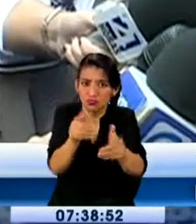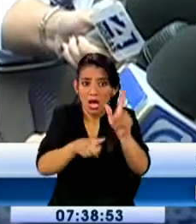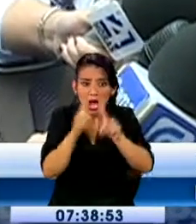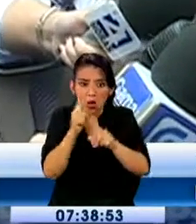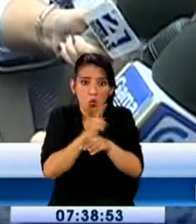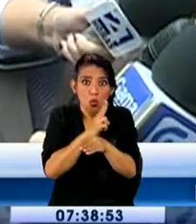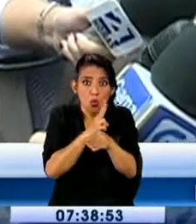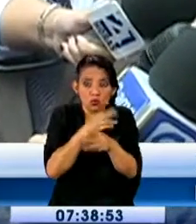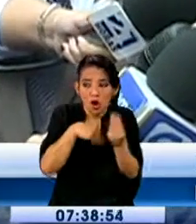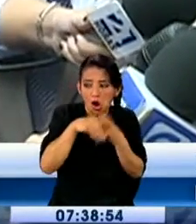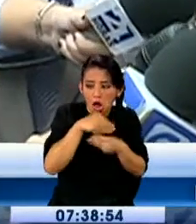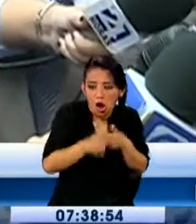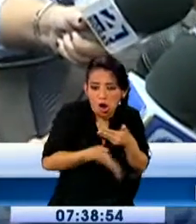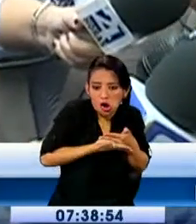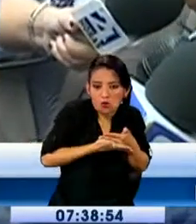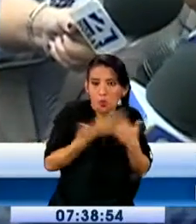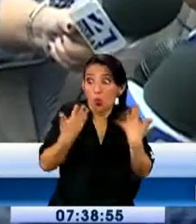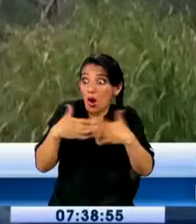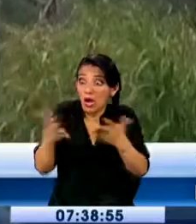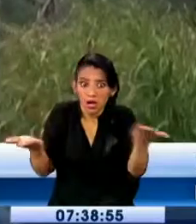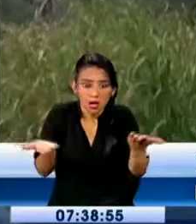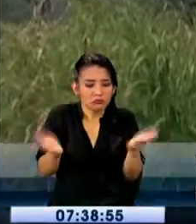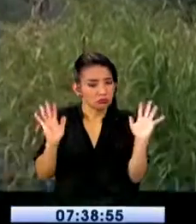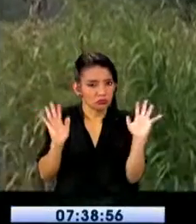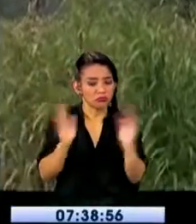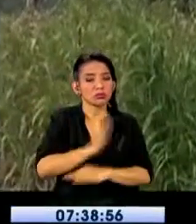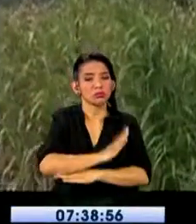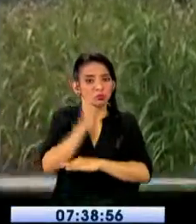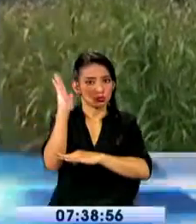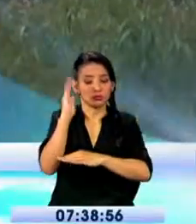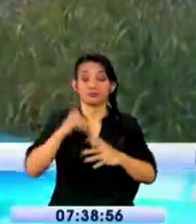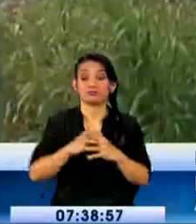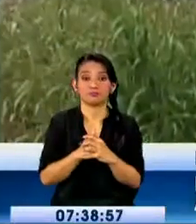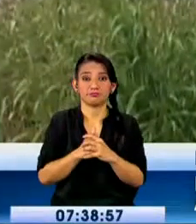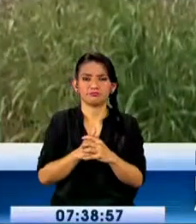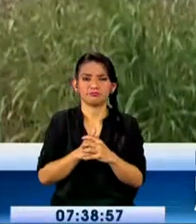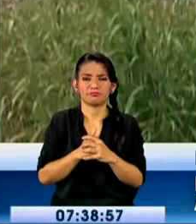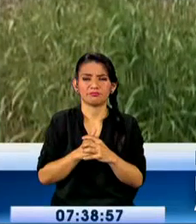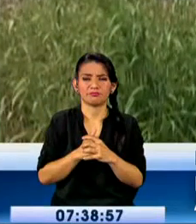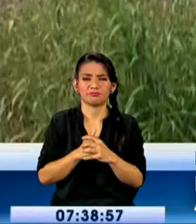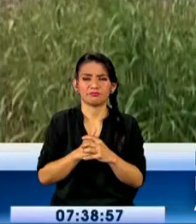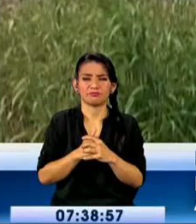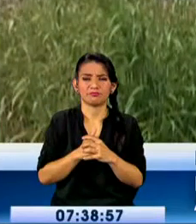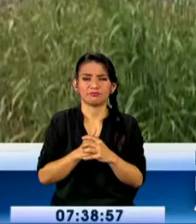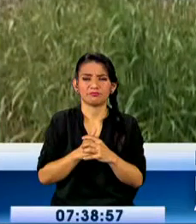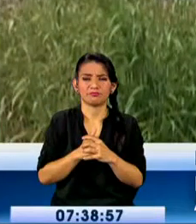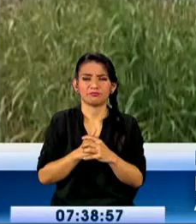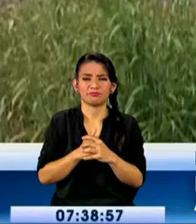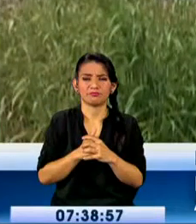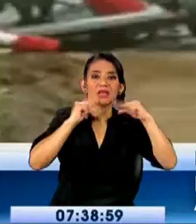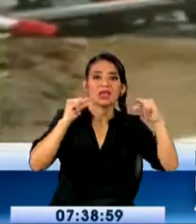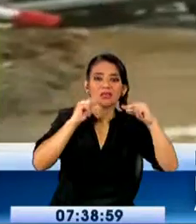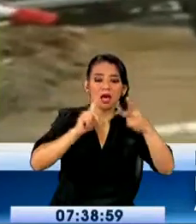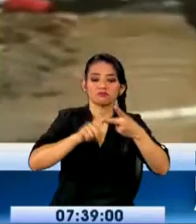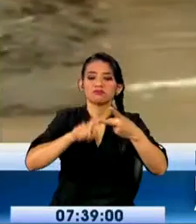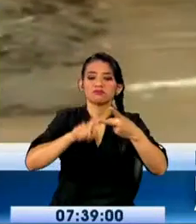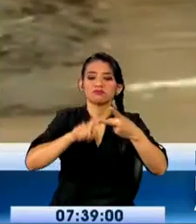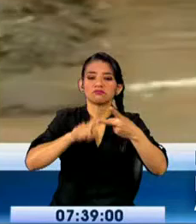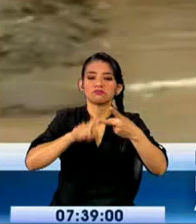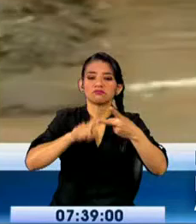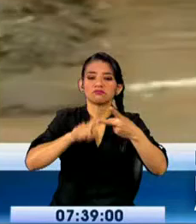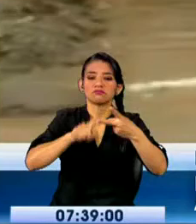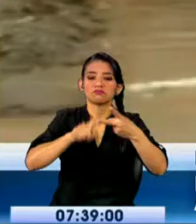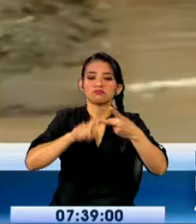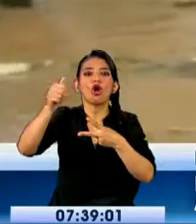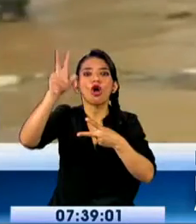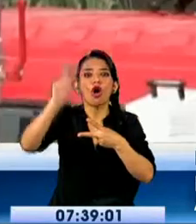usados por cualquiera de las partes. Recordemos que los últimos accidentes se registraron, uno en Tena y el otro en Chongón. Con